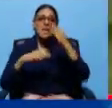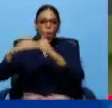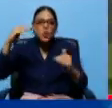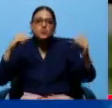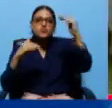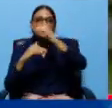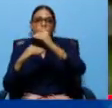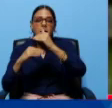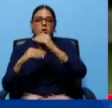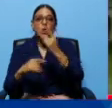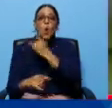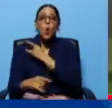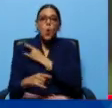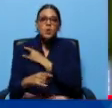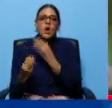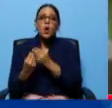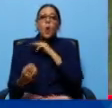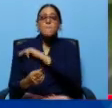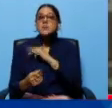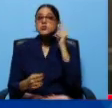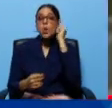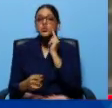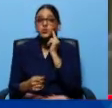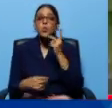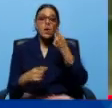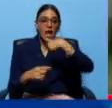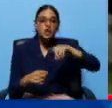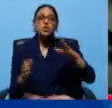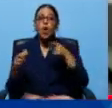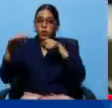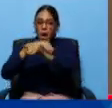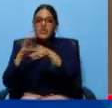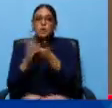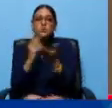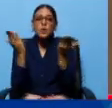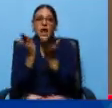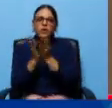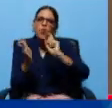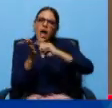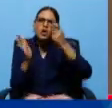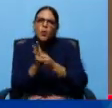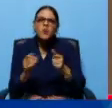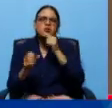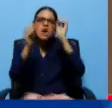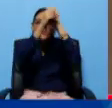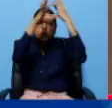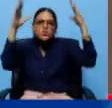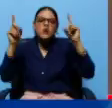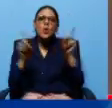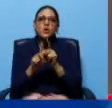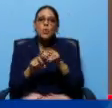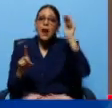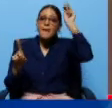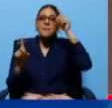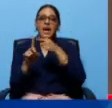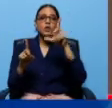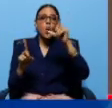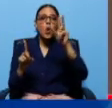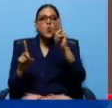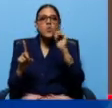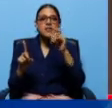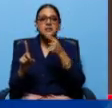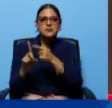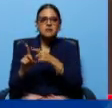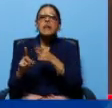Técnico Superior Universitario con la Misión Sucre. Es un complejo educativo como soñó Héctor, el maestro Luis Beltrán Prieto